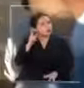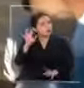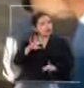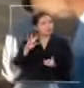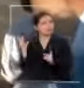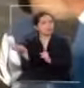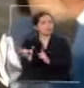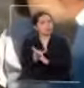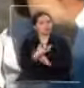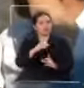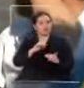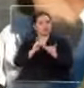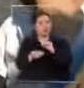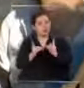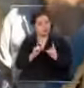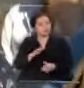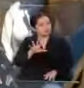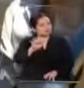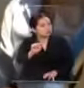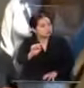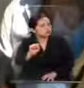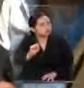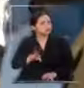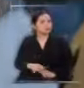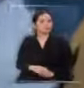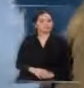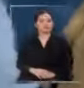contexto, diálogo. Digamos, si podemos captar parte de este diálogo, a ver.